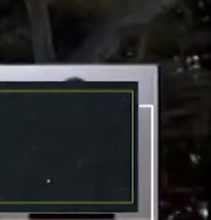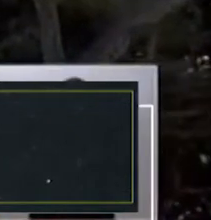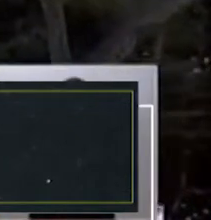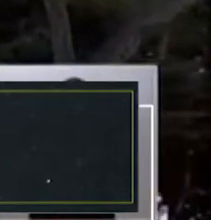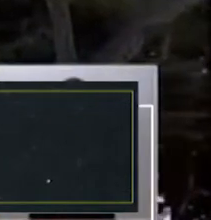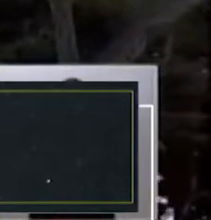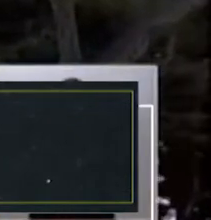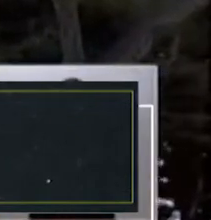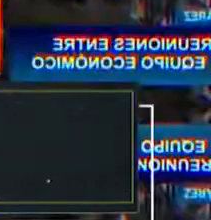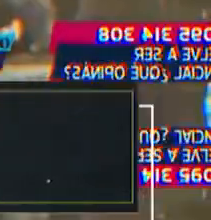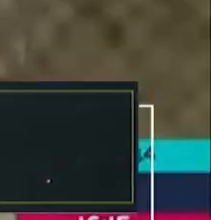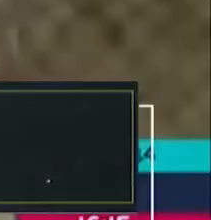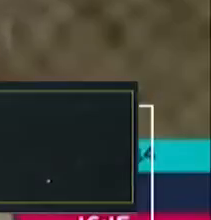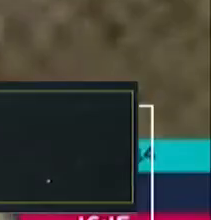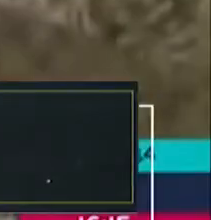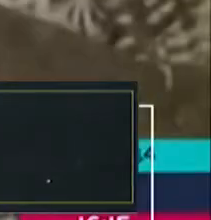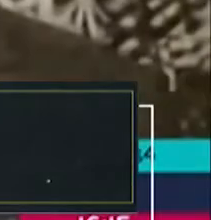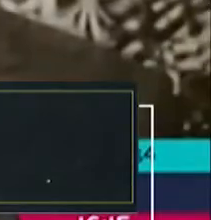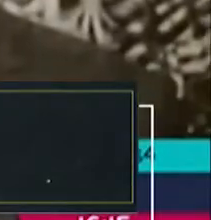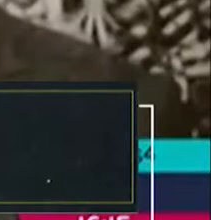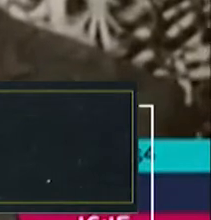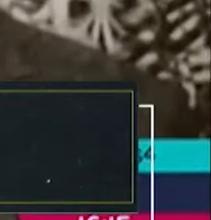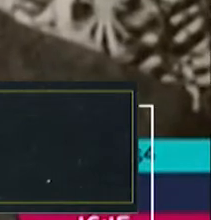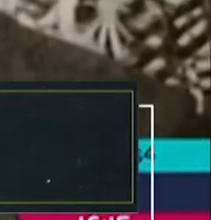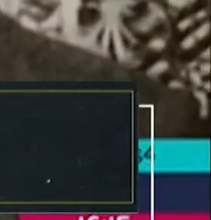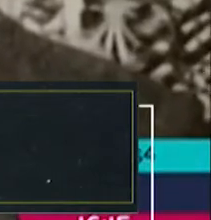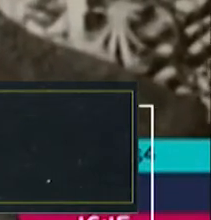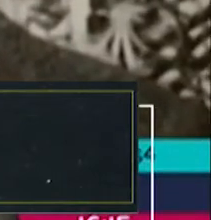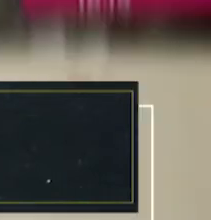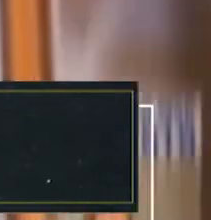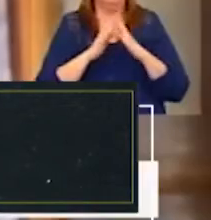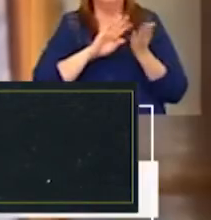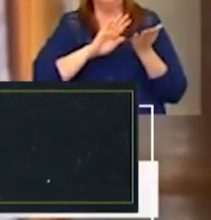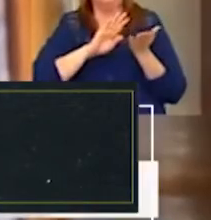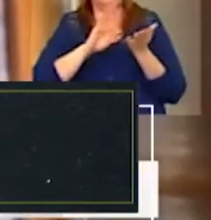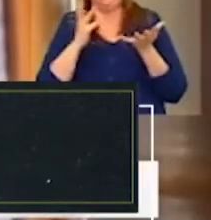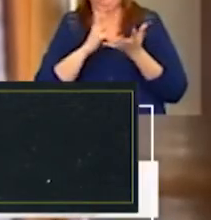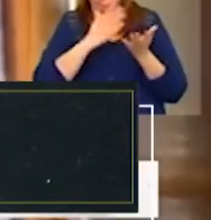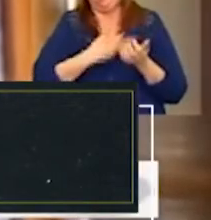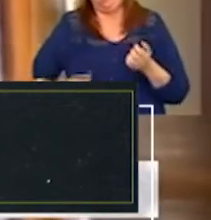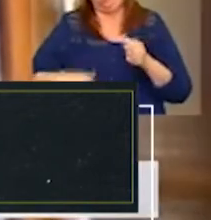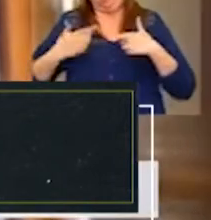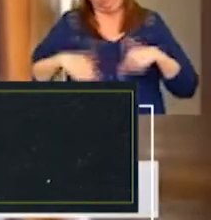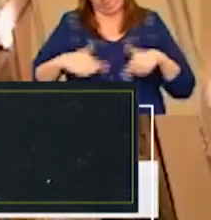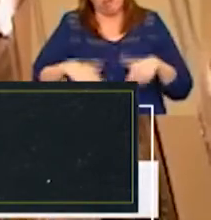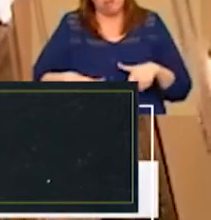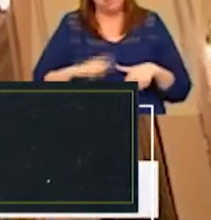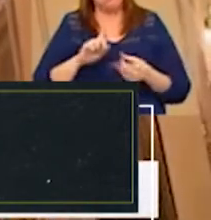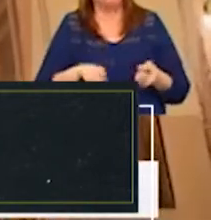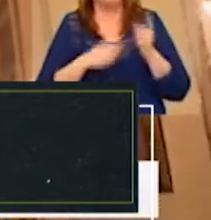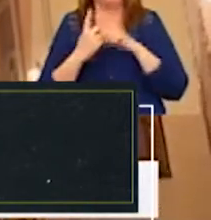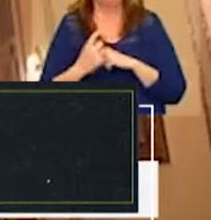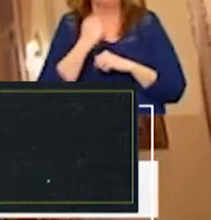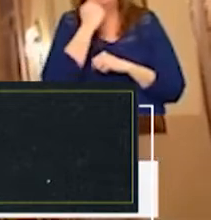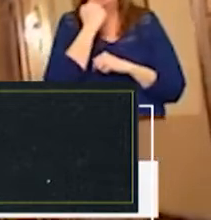mal estado por el tema de cañerías. Vivieron 9 presidentes hasta el momento. Fue Luis Valleverres quien, durante un paseo con su